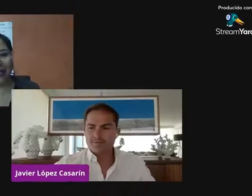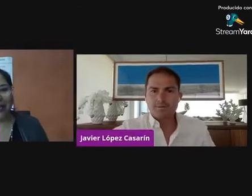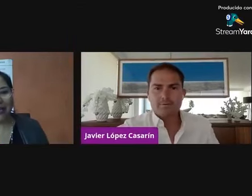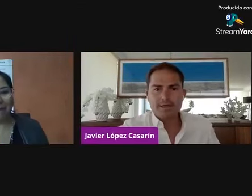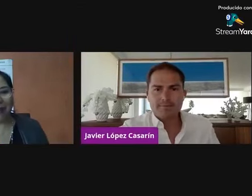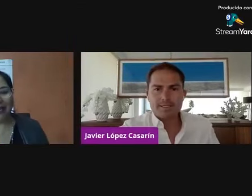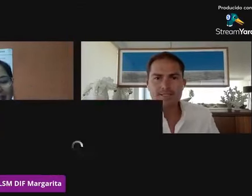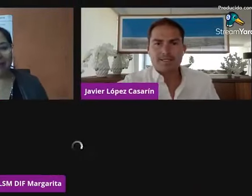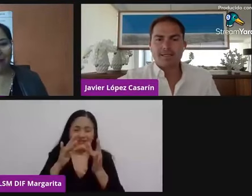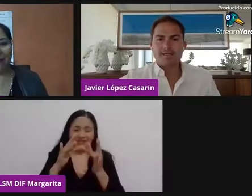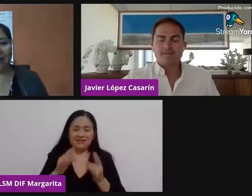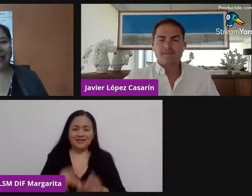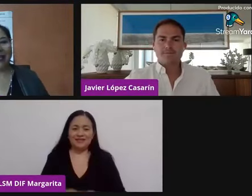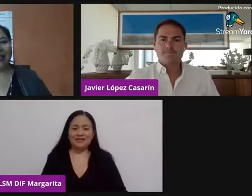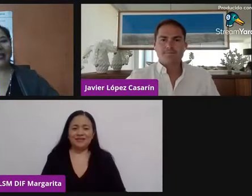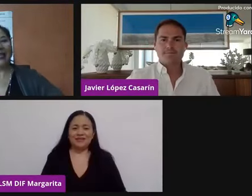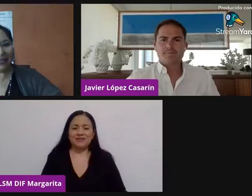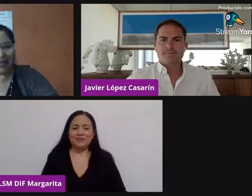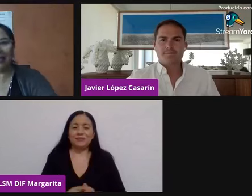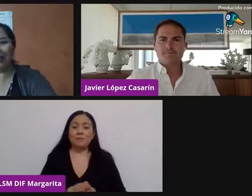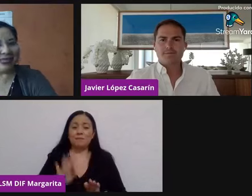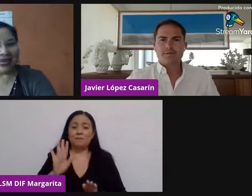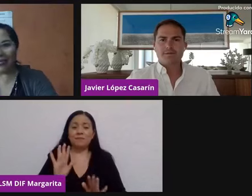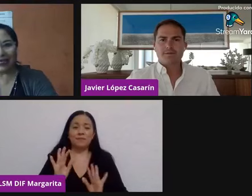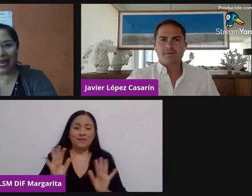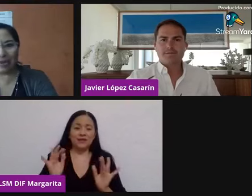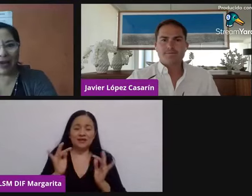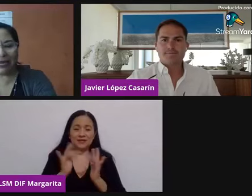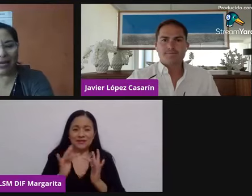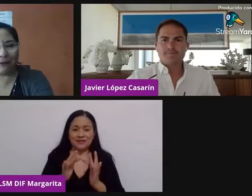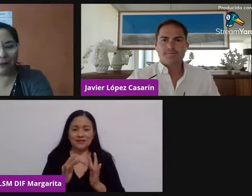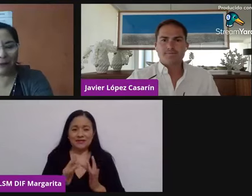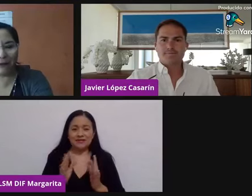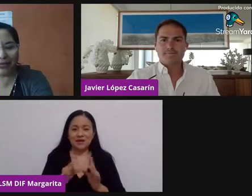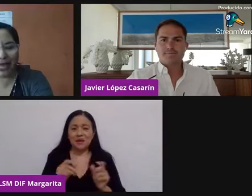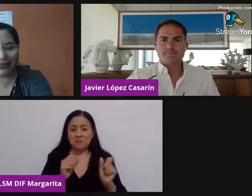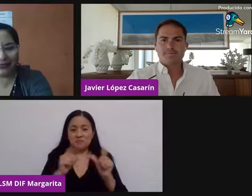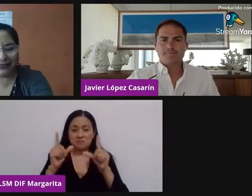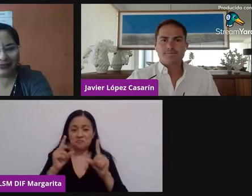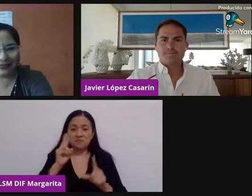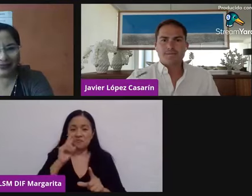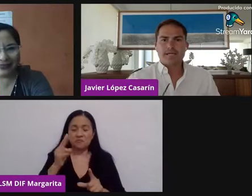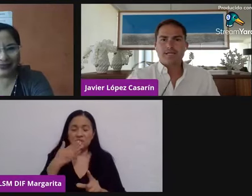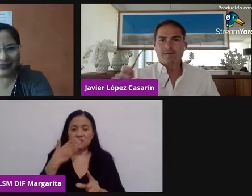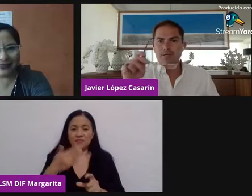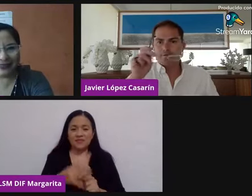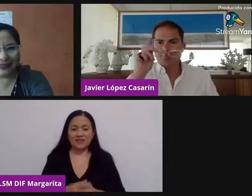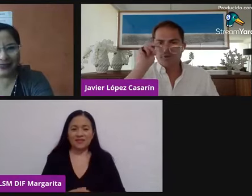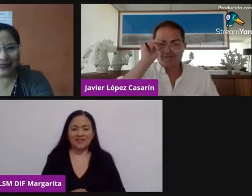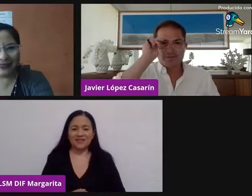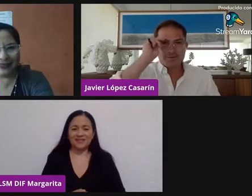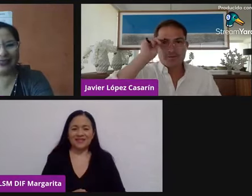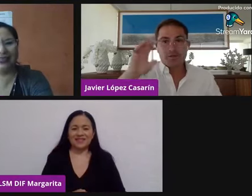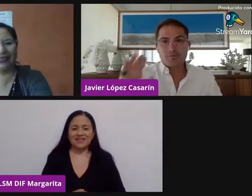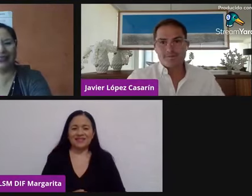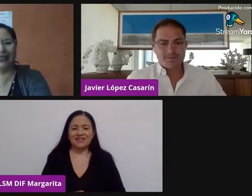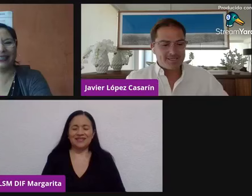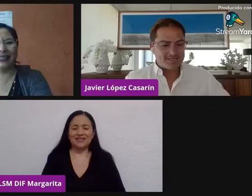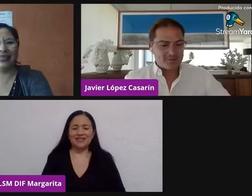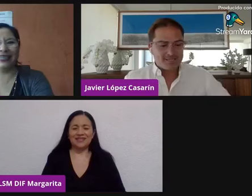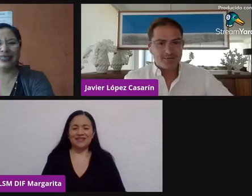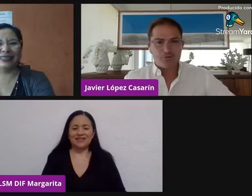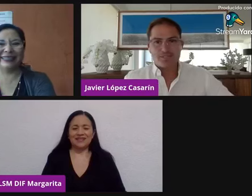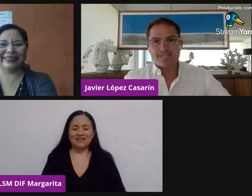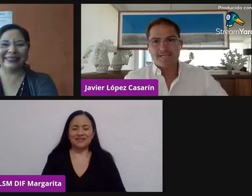el doctor. Padrísimo. parece que ya. Sí, ya está la imagen, la vemos perfecta. Ay, qué bueno. Muy bien. Bueno,